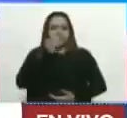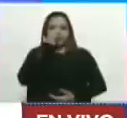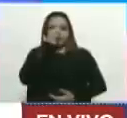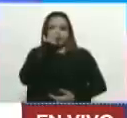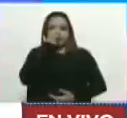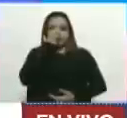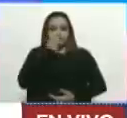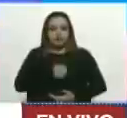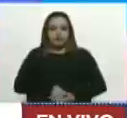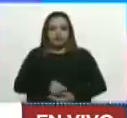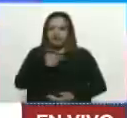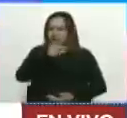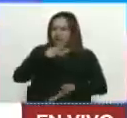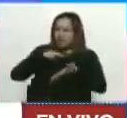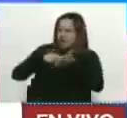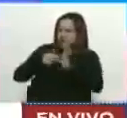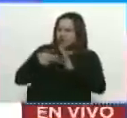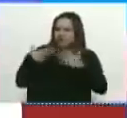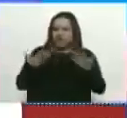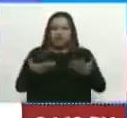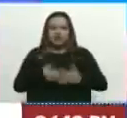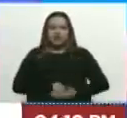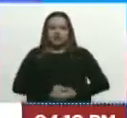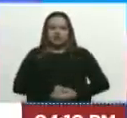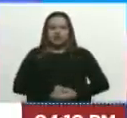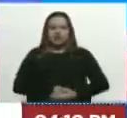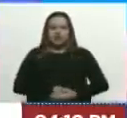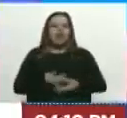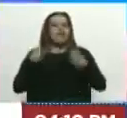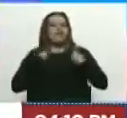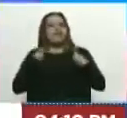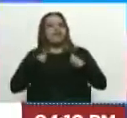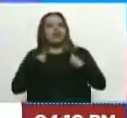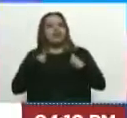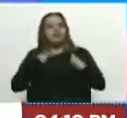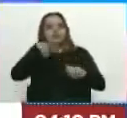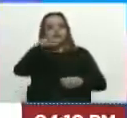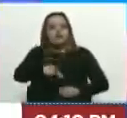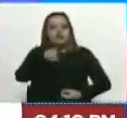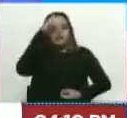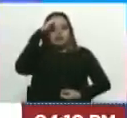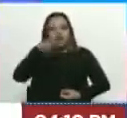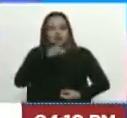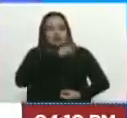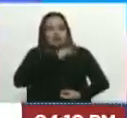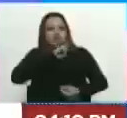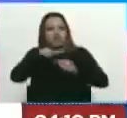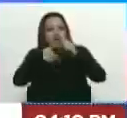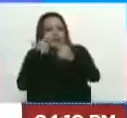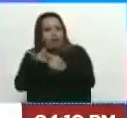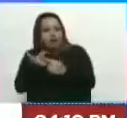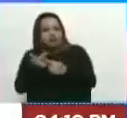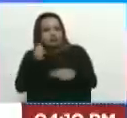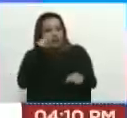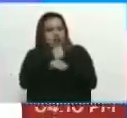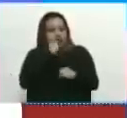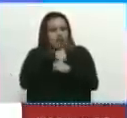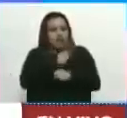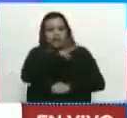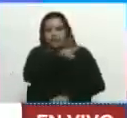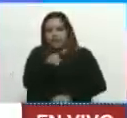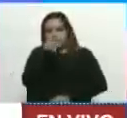militares. ¿Qué significa eso? Que hoy día un militar chileno, después de su carrera de 20